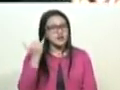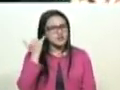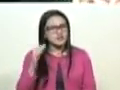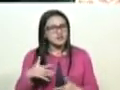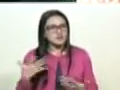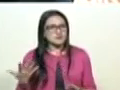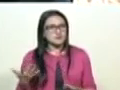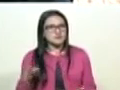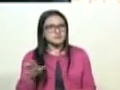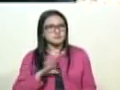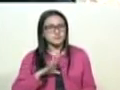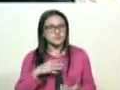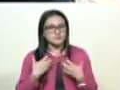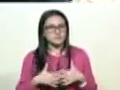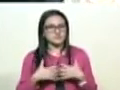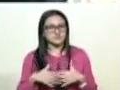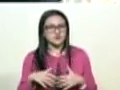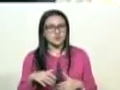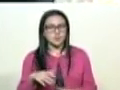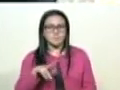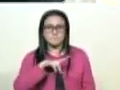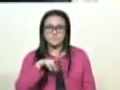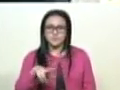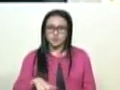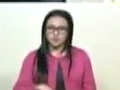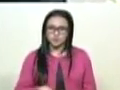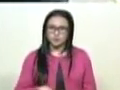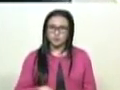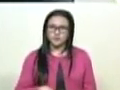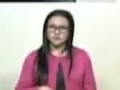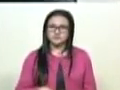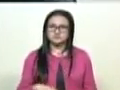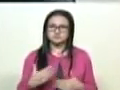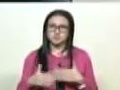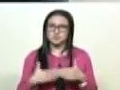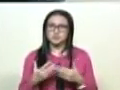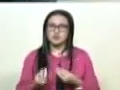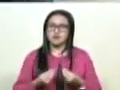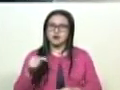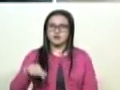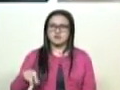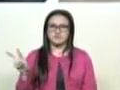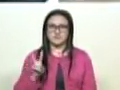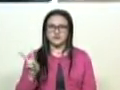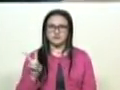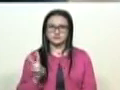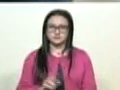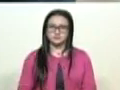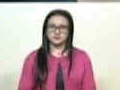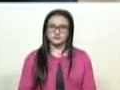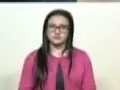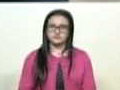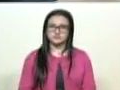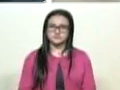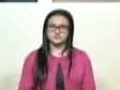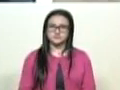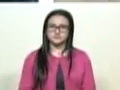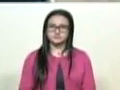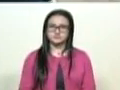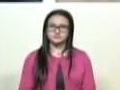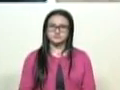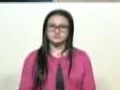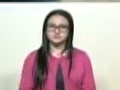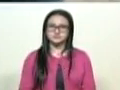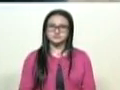con los propios empresarios portugueses venezolanos, luso-venezolanos, producir en Venezuela. Hemos visto incluso hacia el Caribe como un área